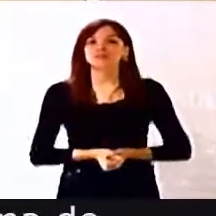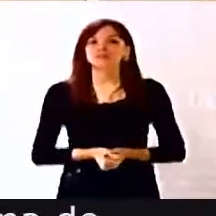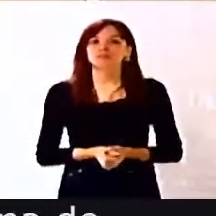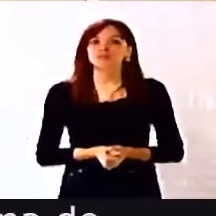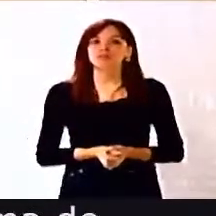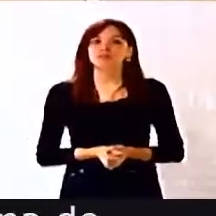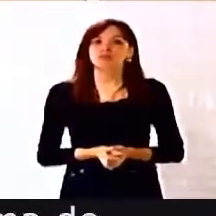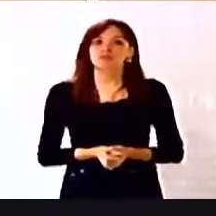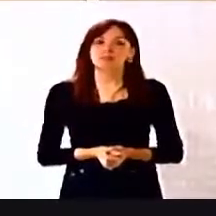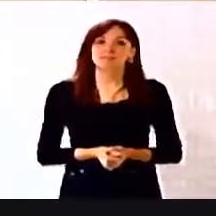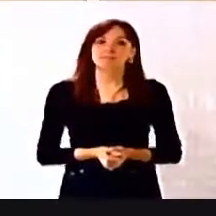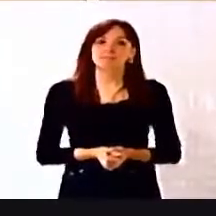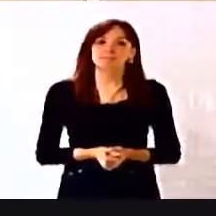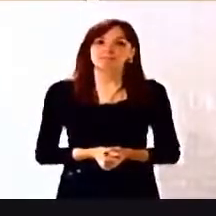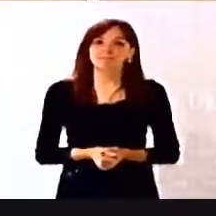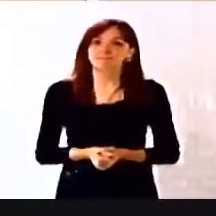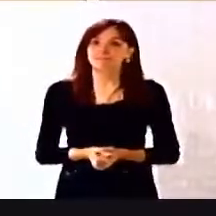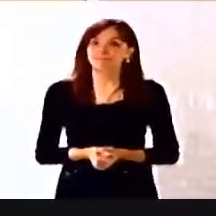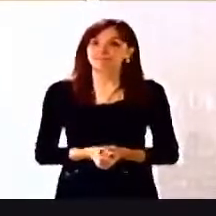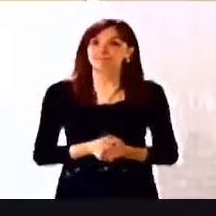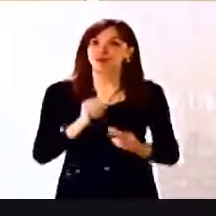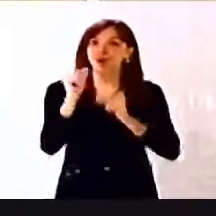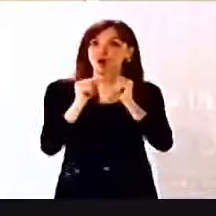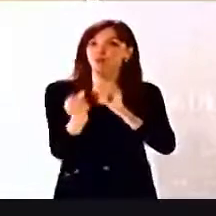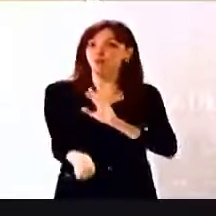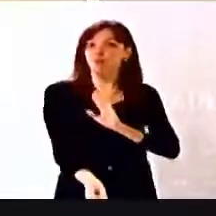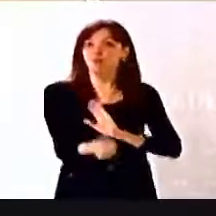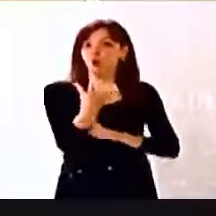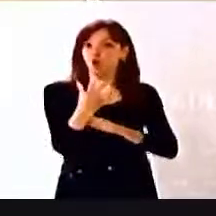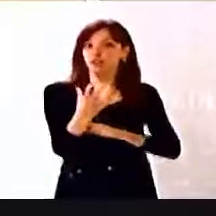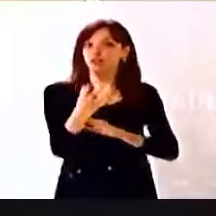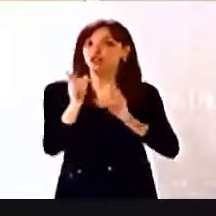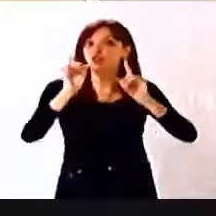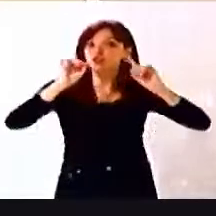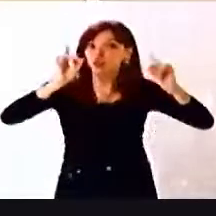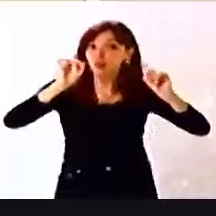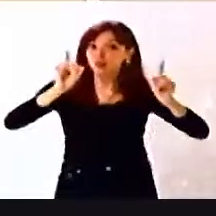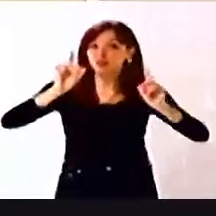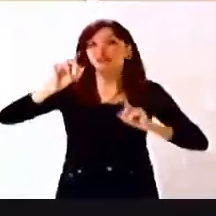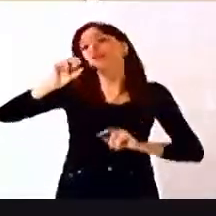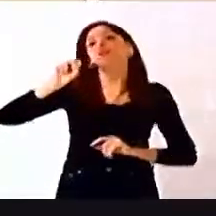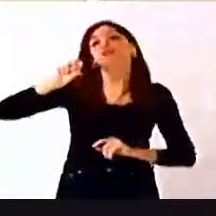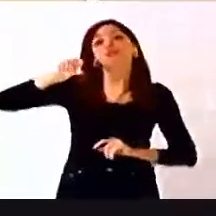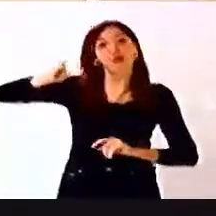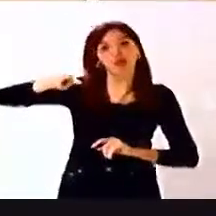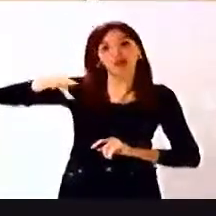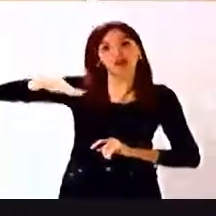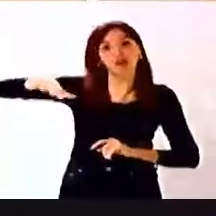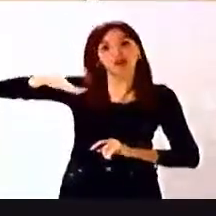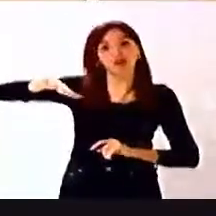Solo en 12 de estos brotes hemos tenido que adoptar medidas excepcionales